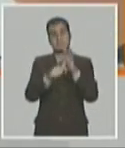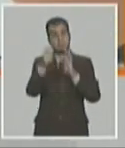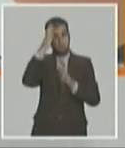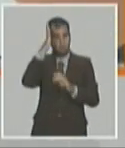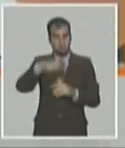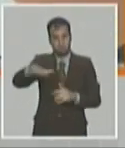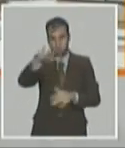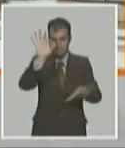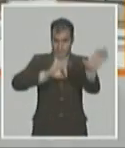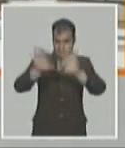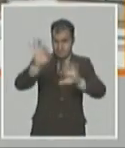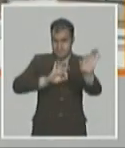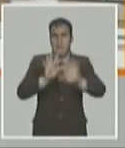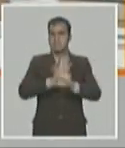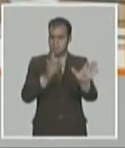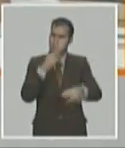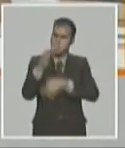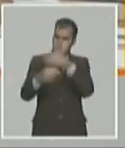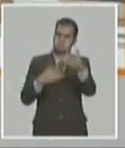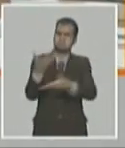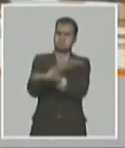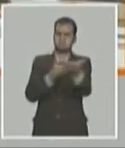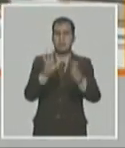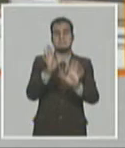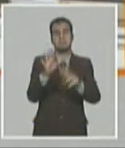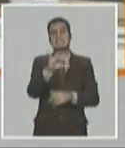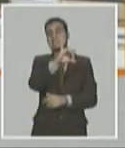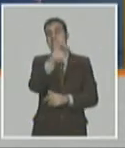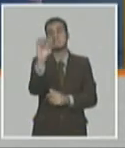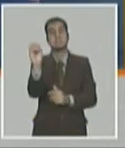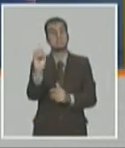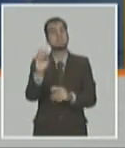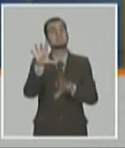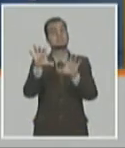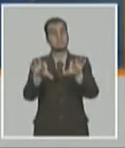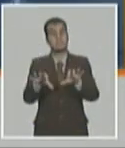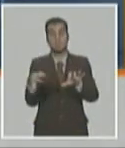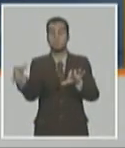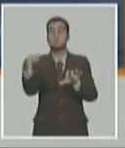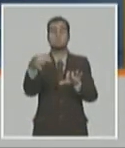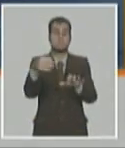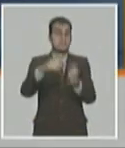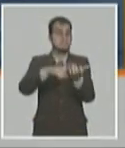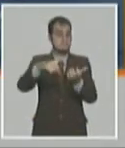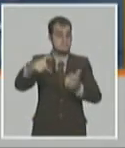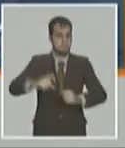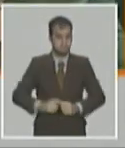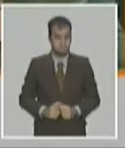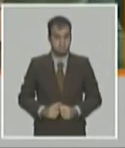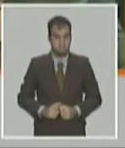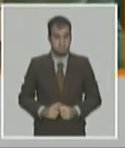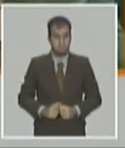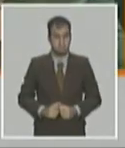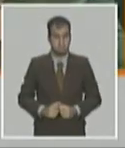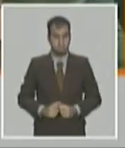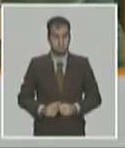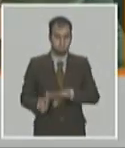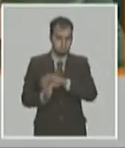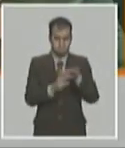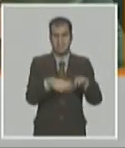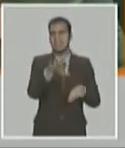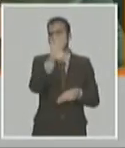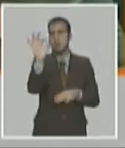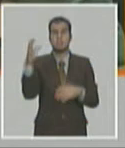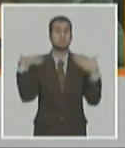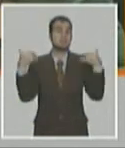cuales estaban presentes más de 600 secretarios de organizaciones de base del partido, más de 500 directores de empresas